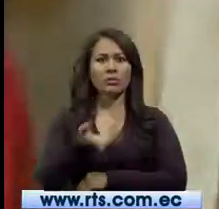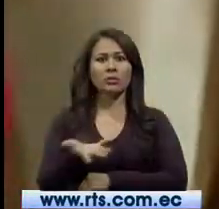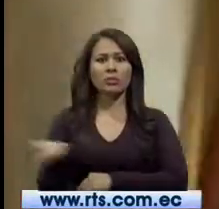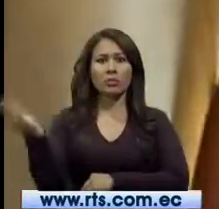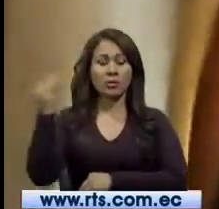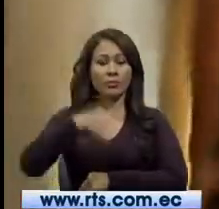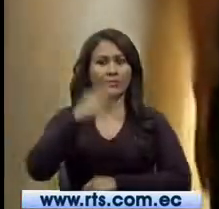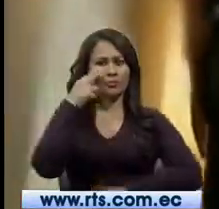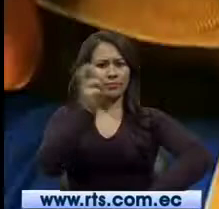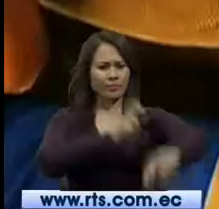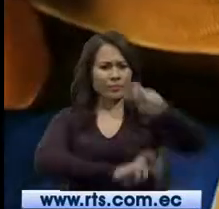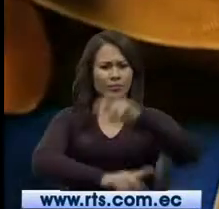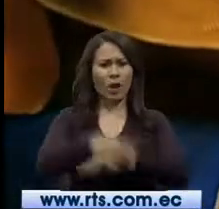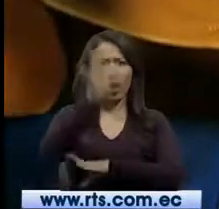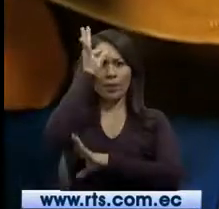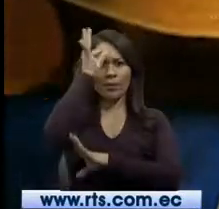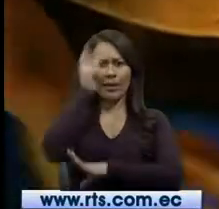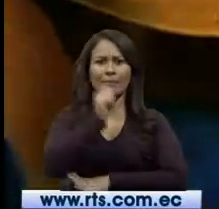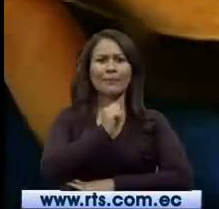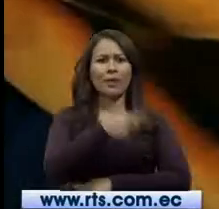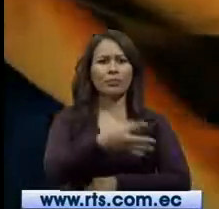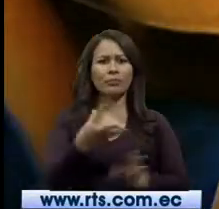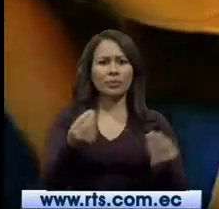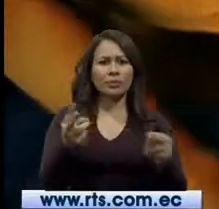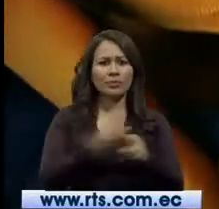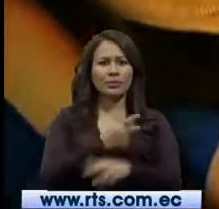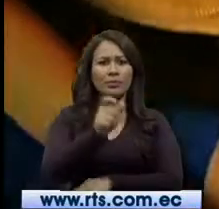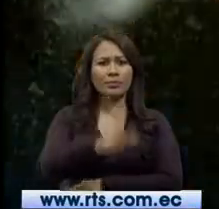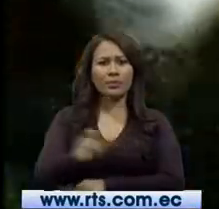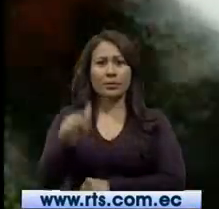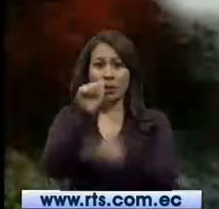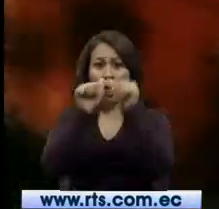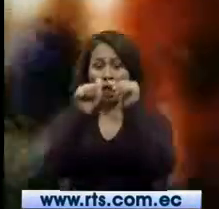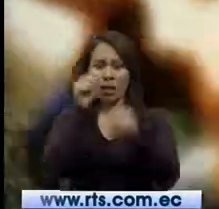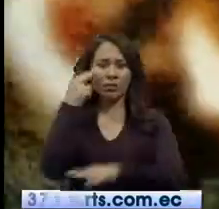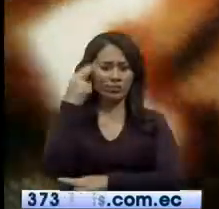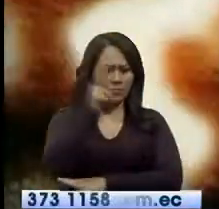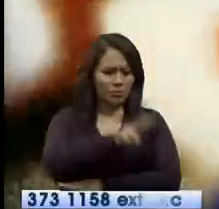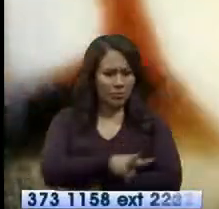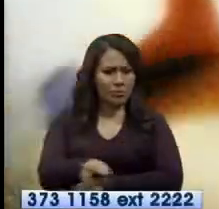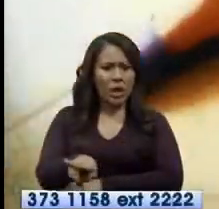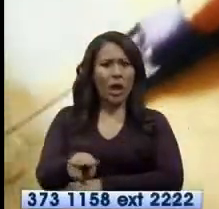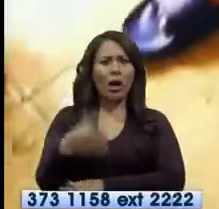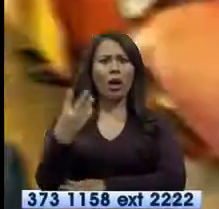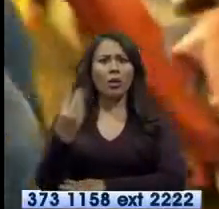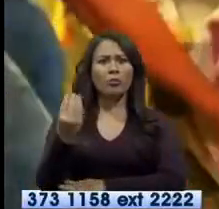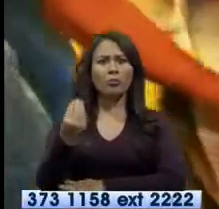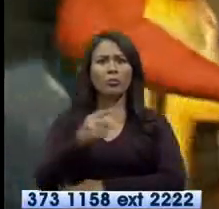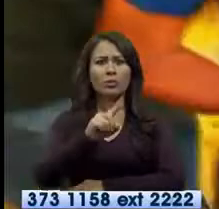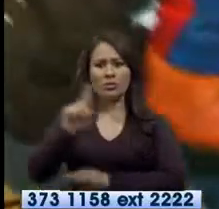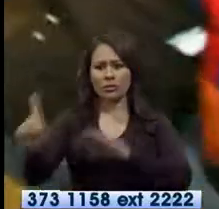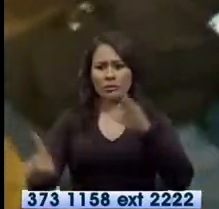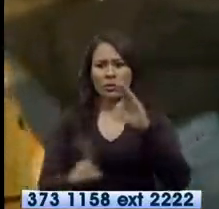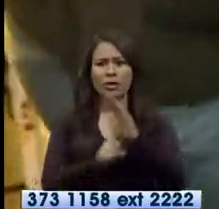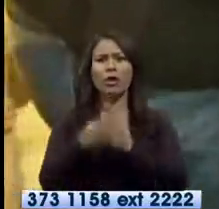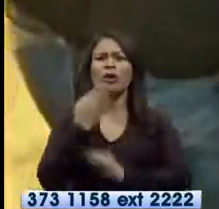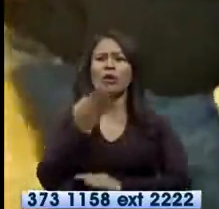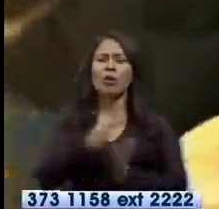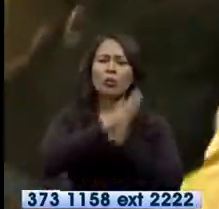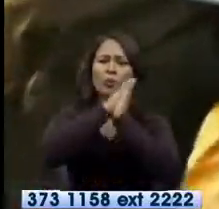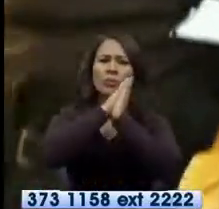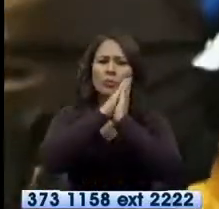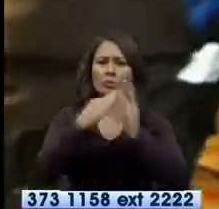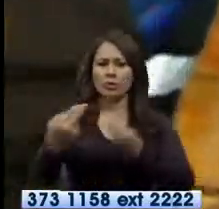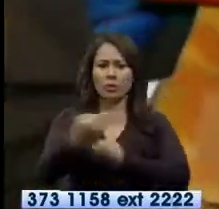de recuperación para personas con problemas de adicción, donde lo primero que saltó a la vista fue el hacinamiento. ¿Cómo se ubican para dormir? Bajamos